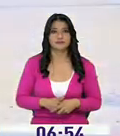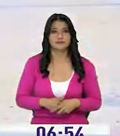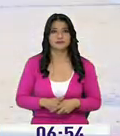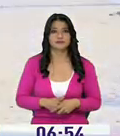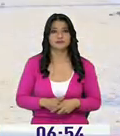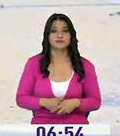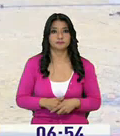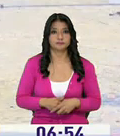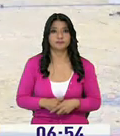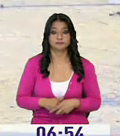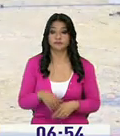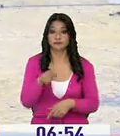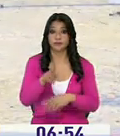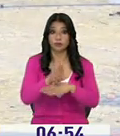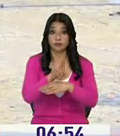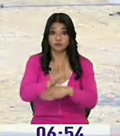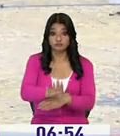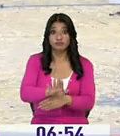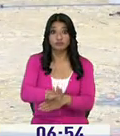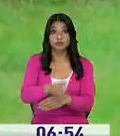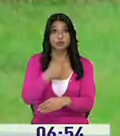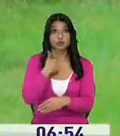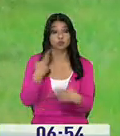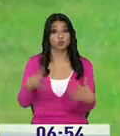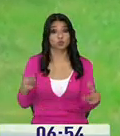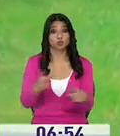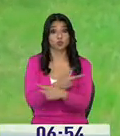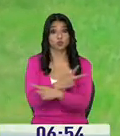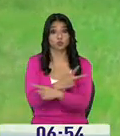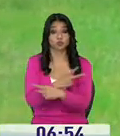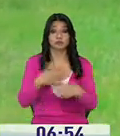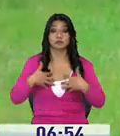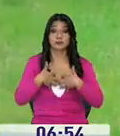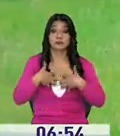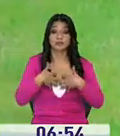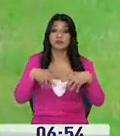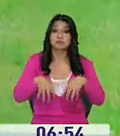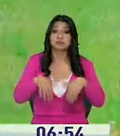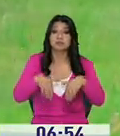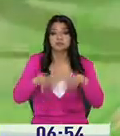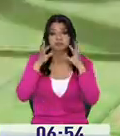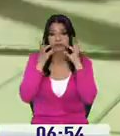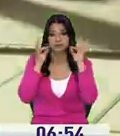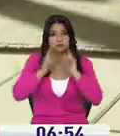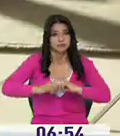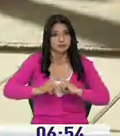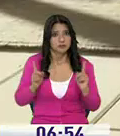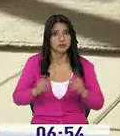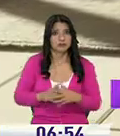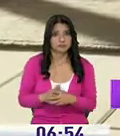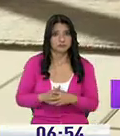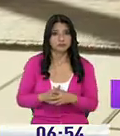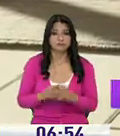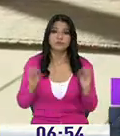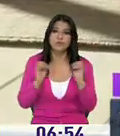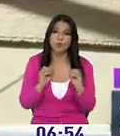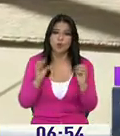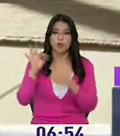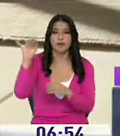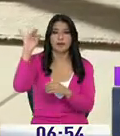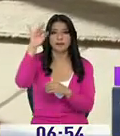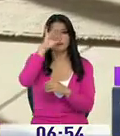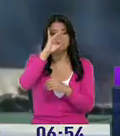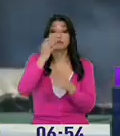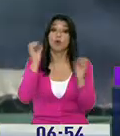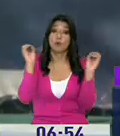el uso de la pirotecnia no solo puede ser grave en las mascotas de fauna urbana es decir para perros gatos y aves sino